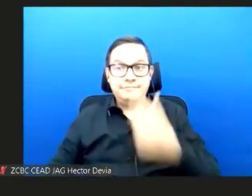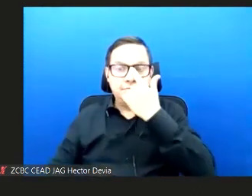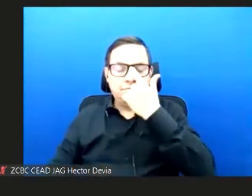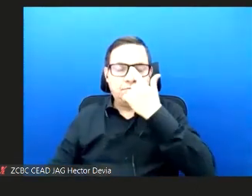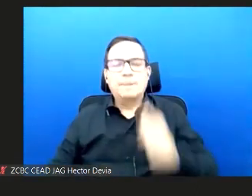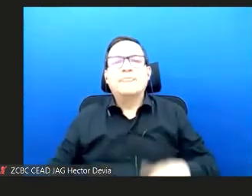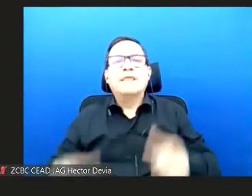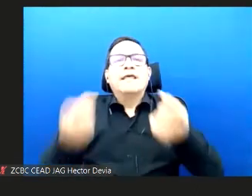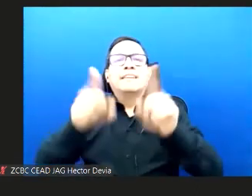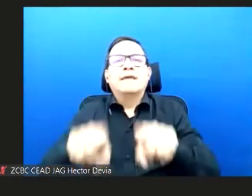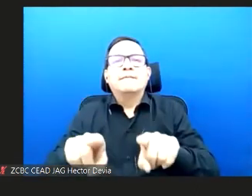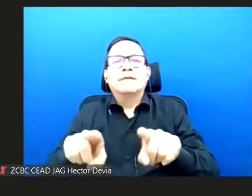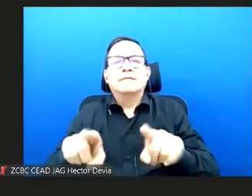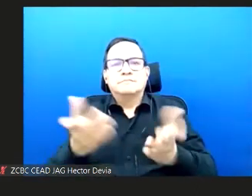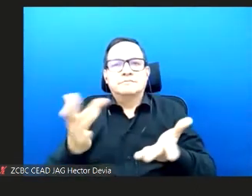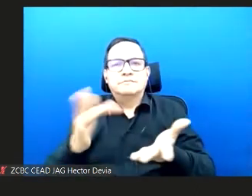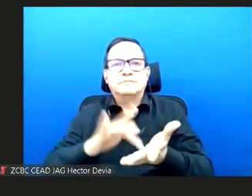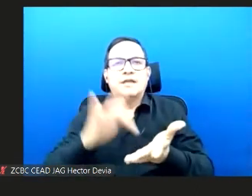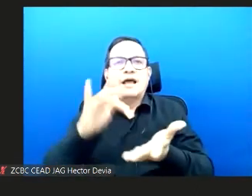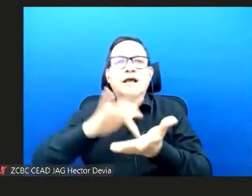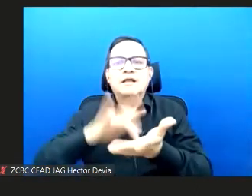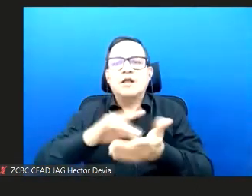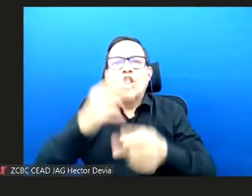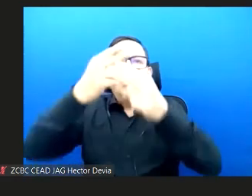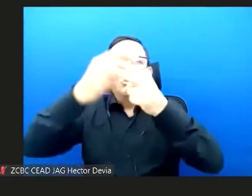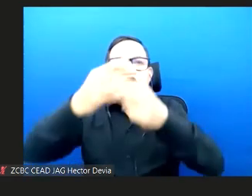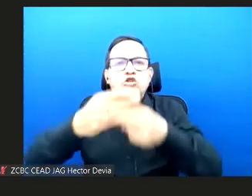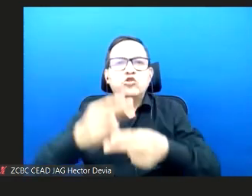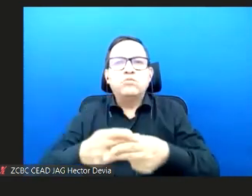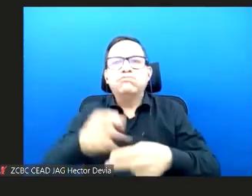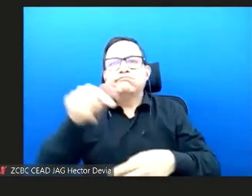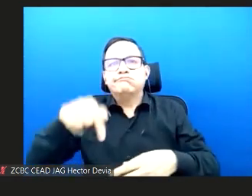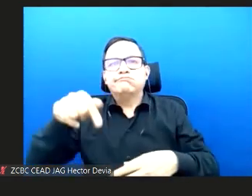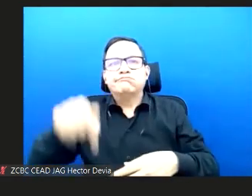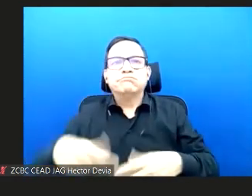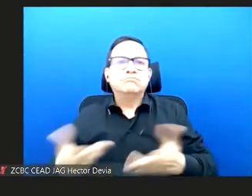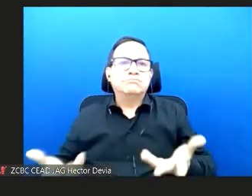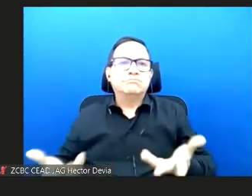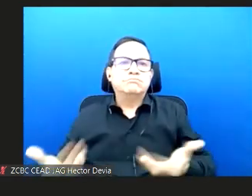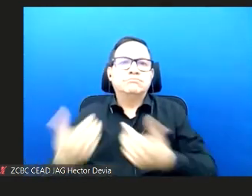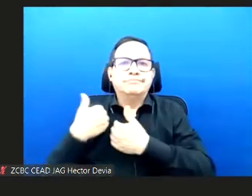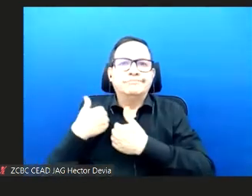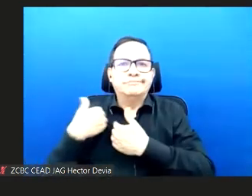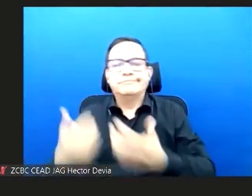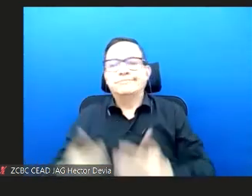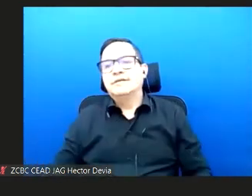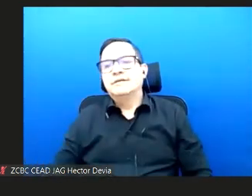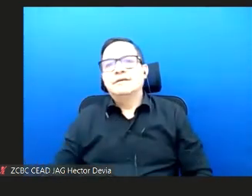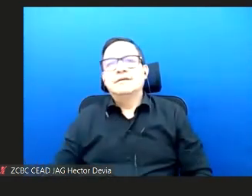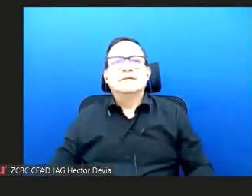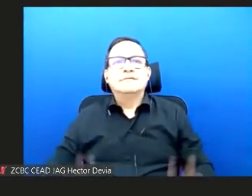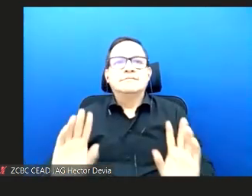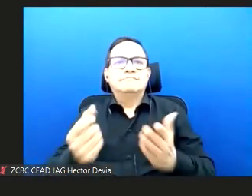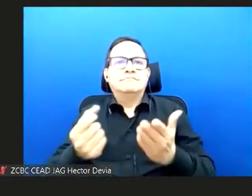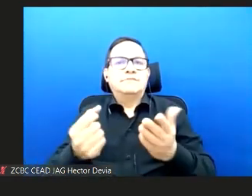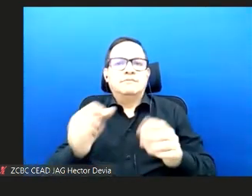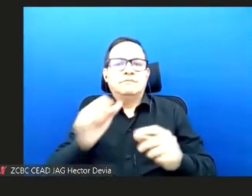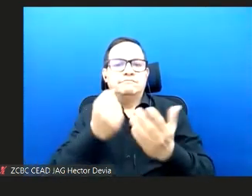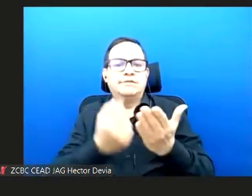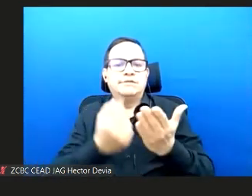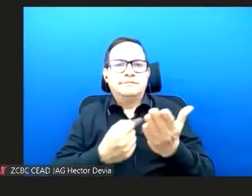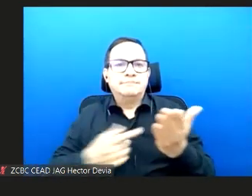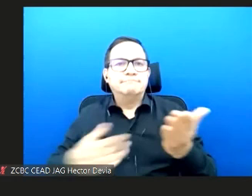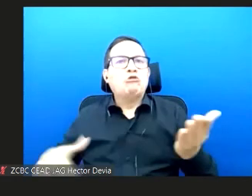También les compartieron los nombres de los tutores que tenemos a cargo y la encuesta de satisfacción.